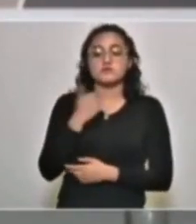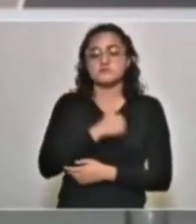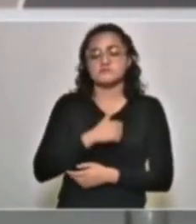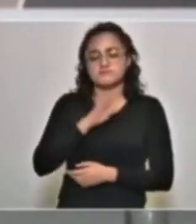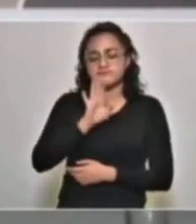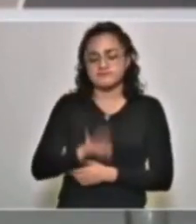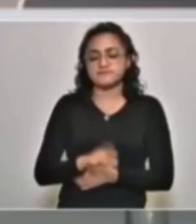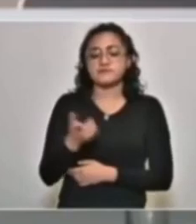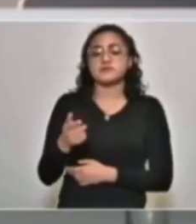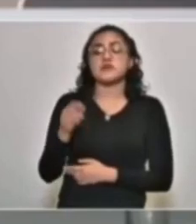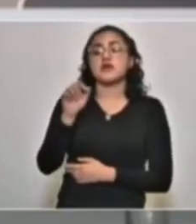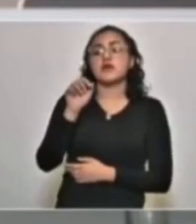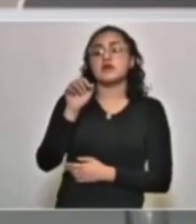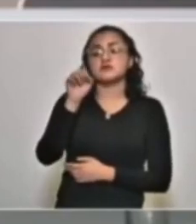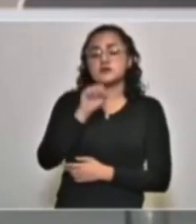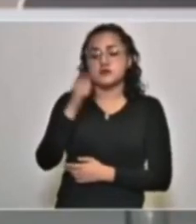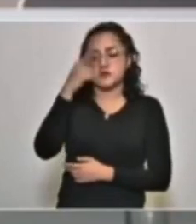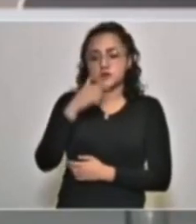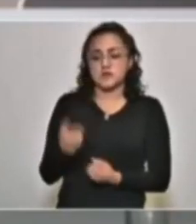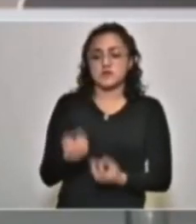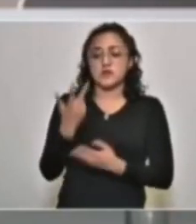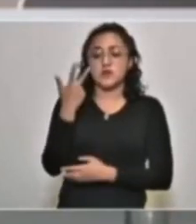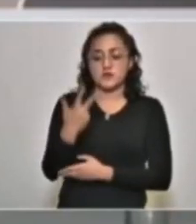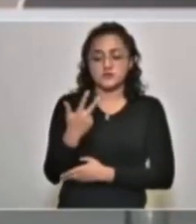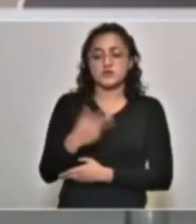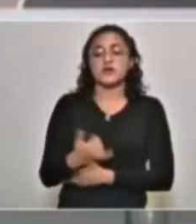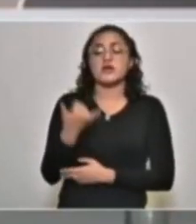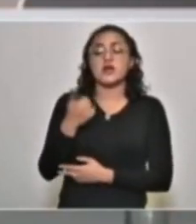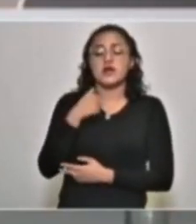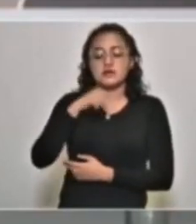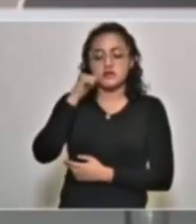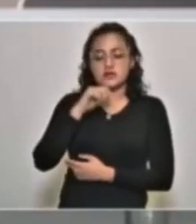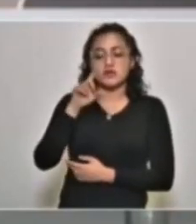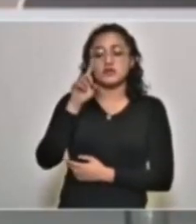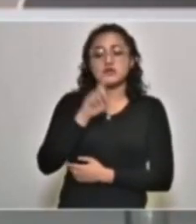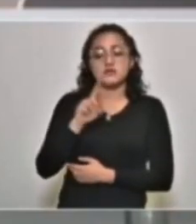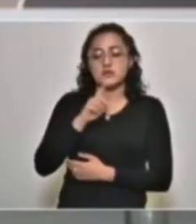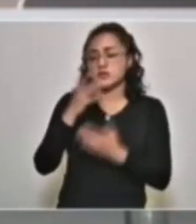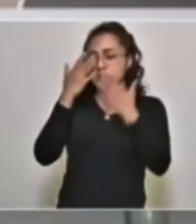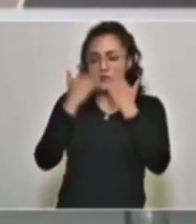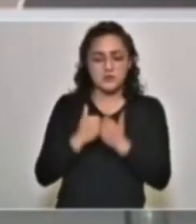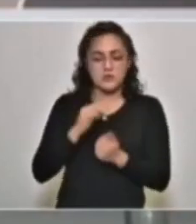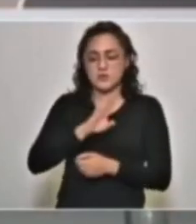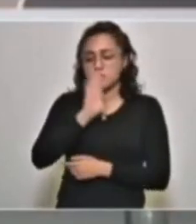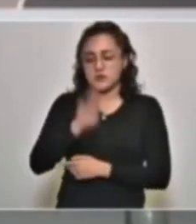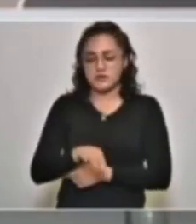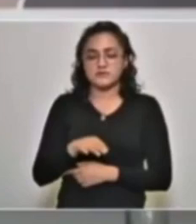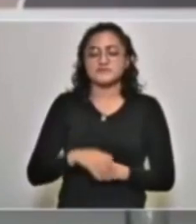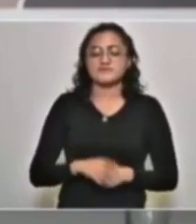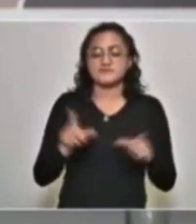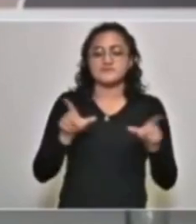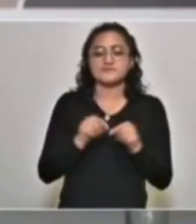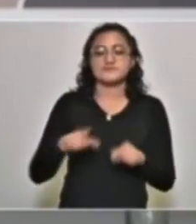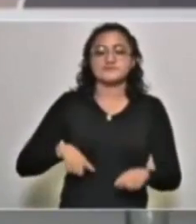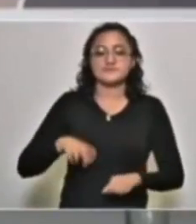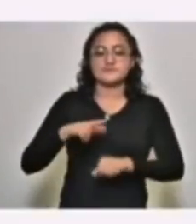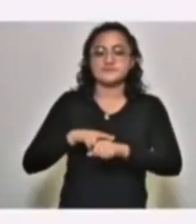lamentables defunciones a corte del sábado 8 ayer afortunadamente no hubo defunciones es cuanto gobernador